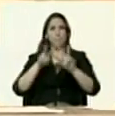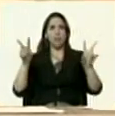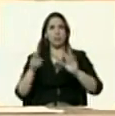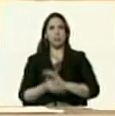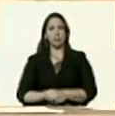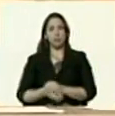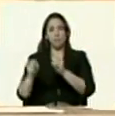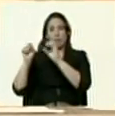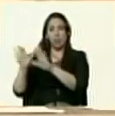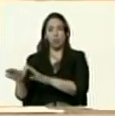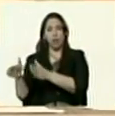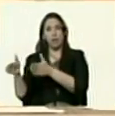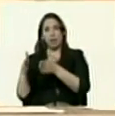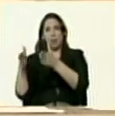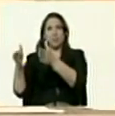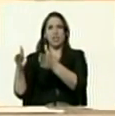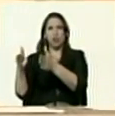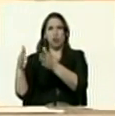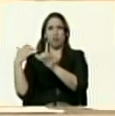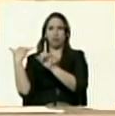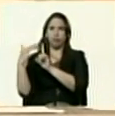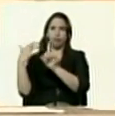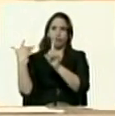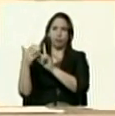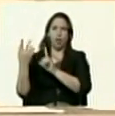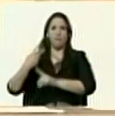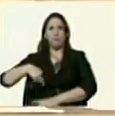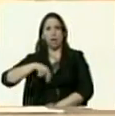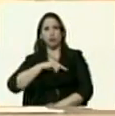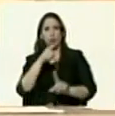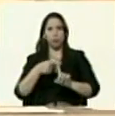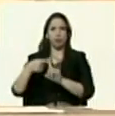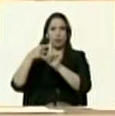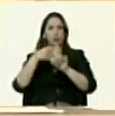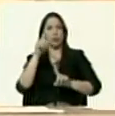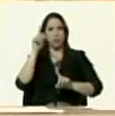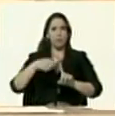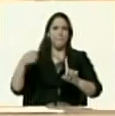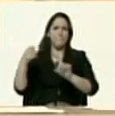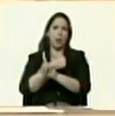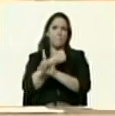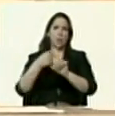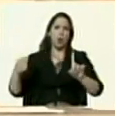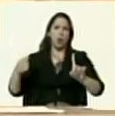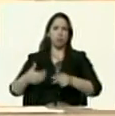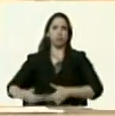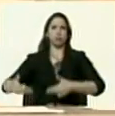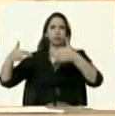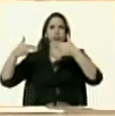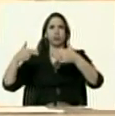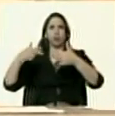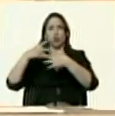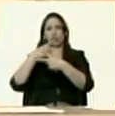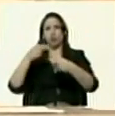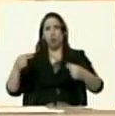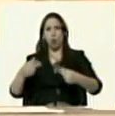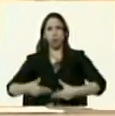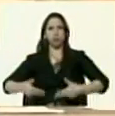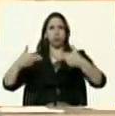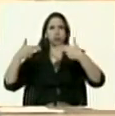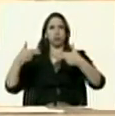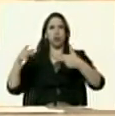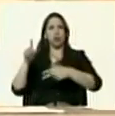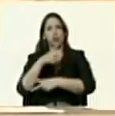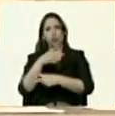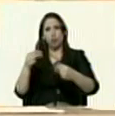en abandonar el camino de las provocaciones, de los falsos positivos y de la escalada de un conflicto armado. No al conflicto armado, no a la